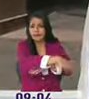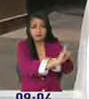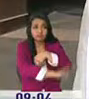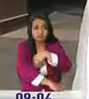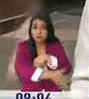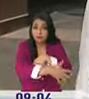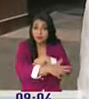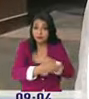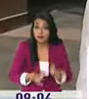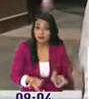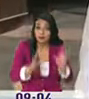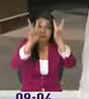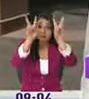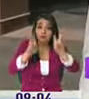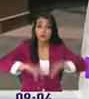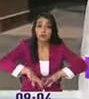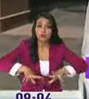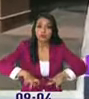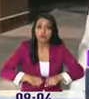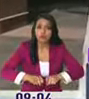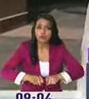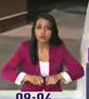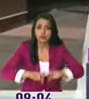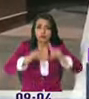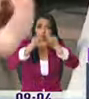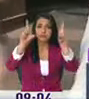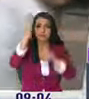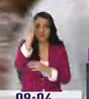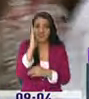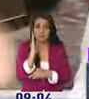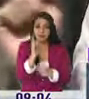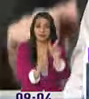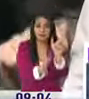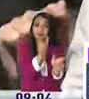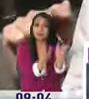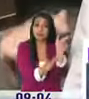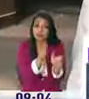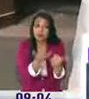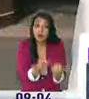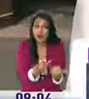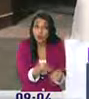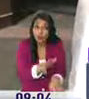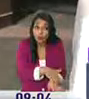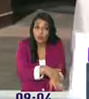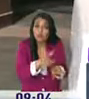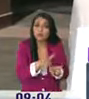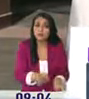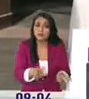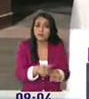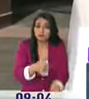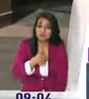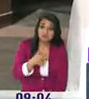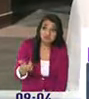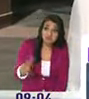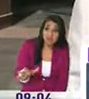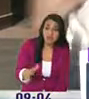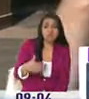impunidad los casos de corrupción de Odebrecht y los vinculados que se encuentran en el mismo, aplicaremos el